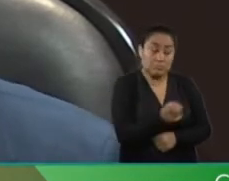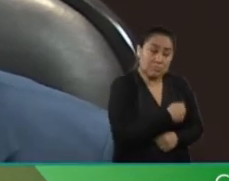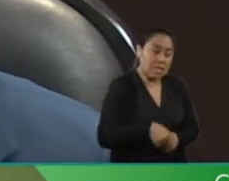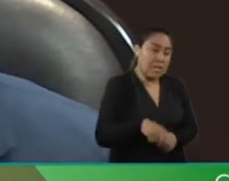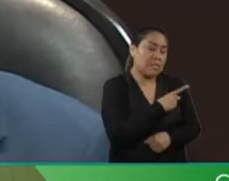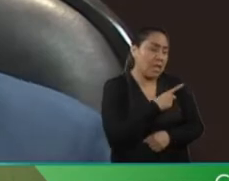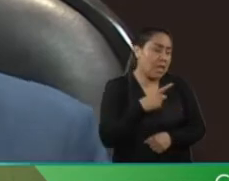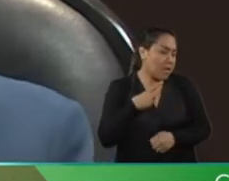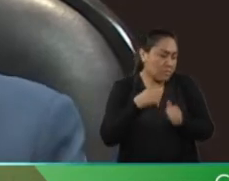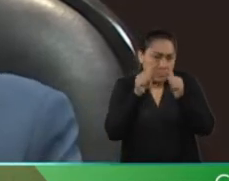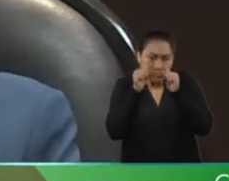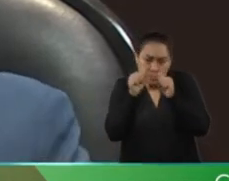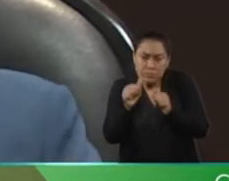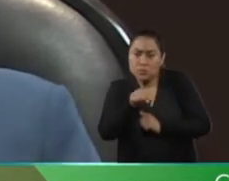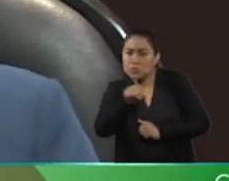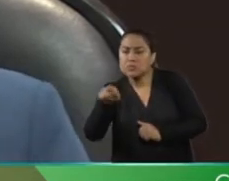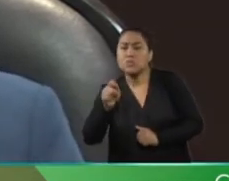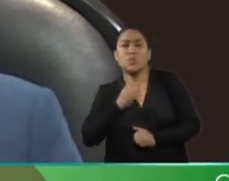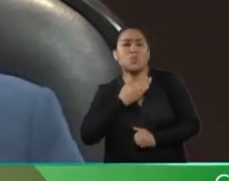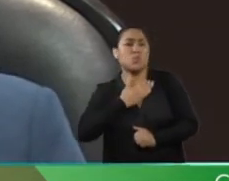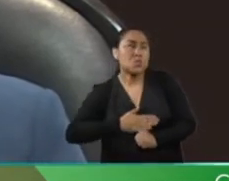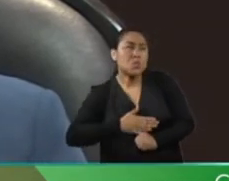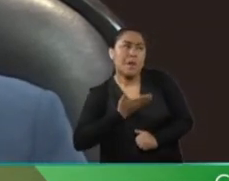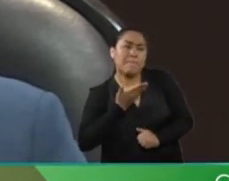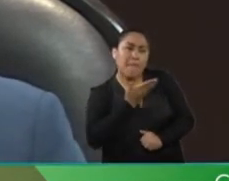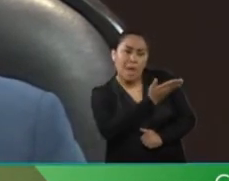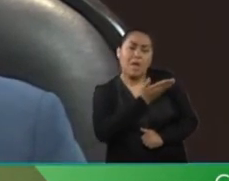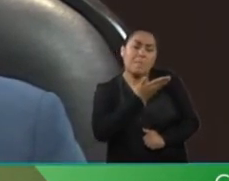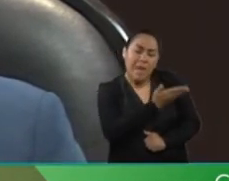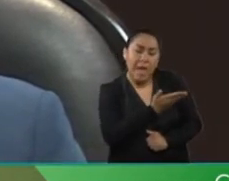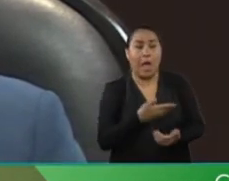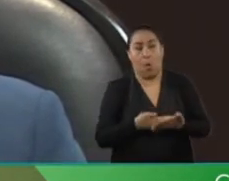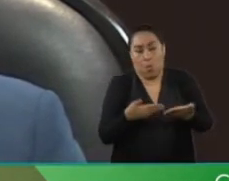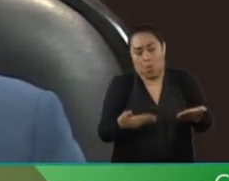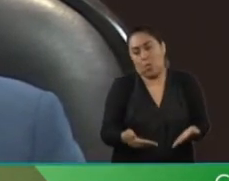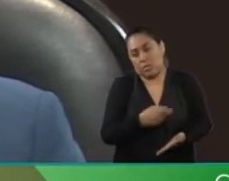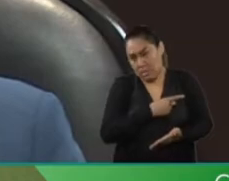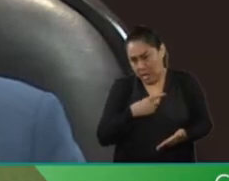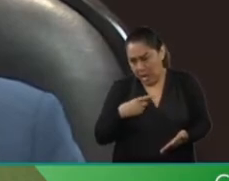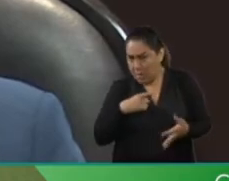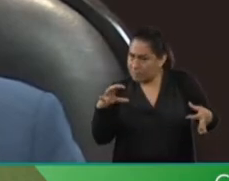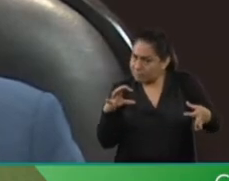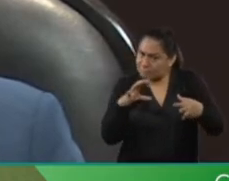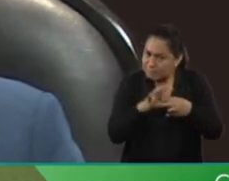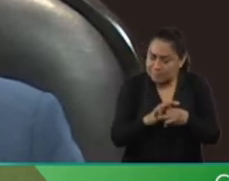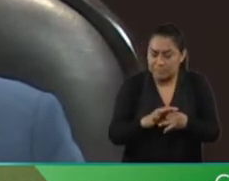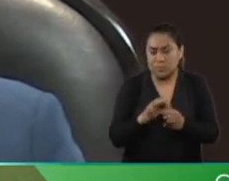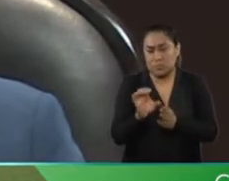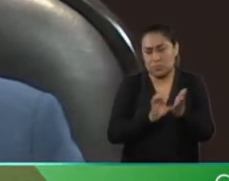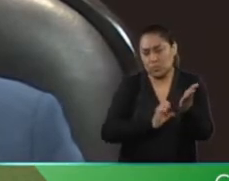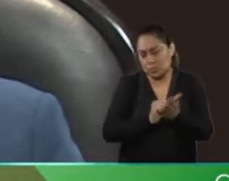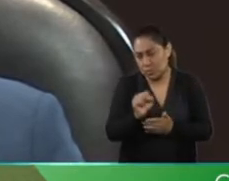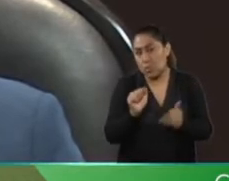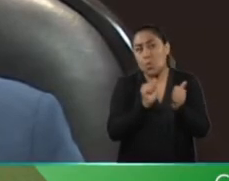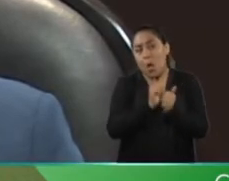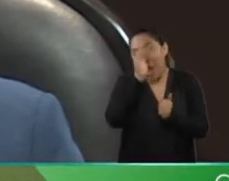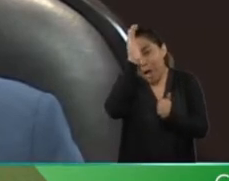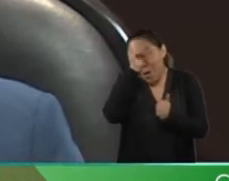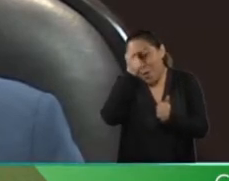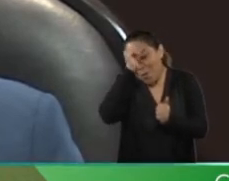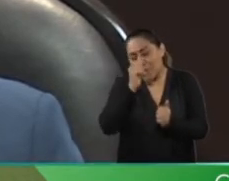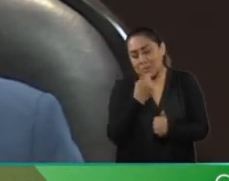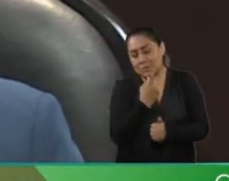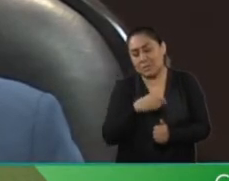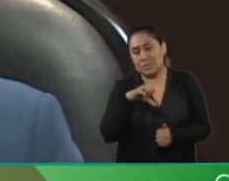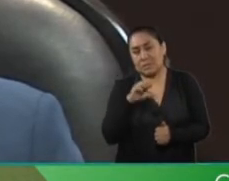justo reclamo de sus organizaciones, que es tiempo de armonizar la legislación constitucional con el convenio